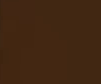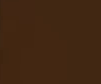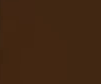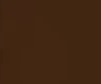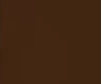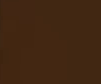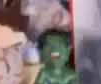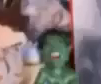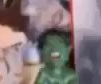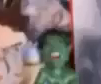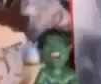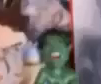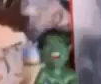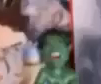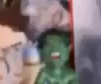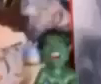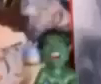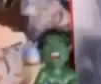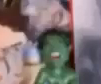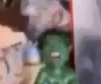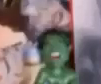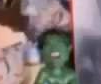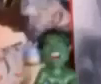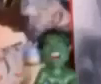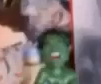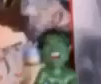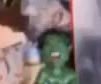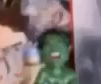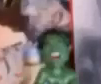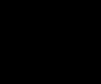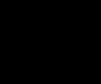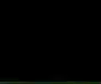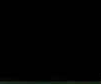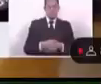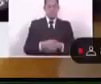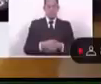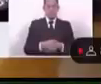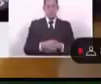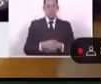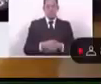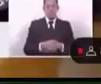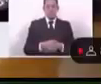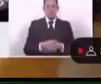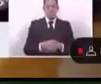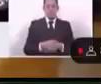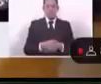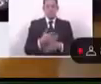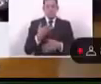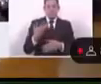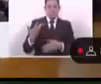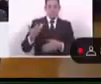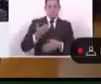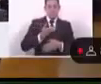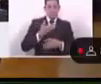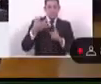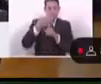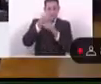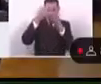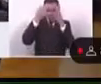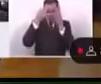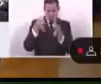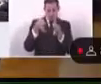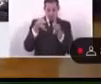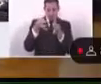Romero Rodríguez. Ya valió madres entonces, ¿eh? Y por si no tuviéramos más ridiculeces, la Rosy Romero